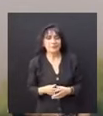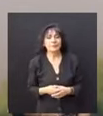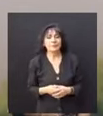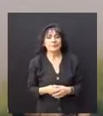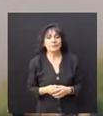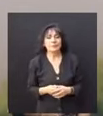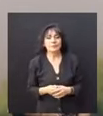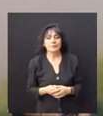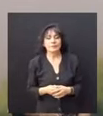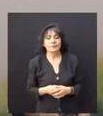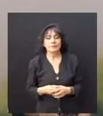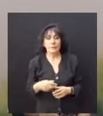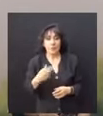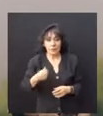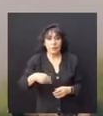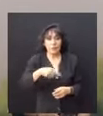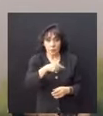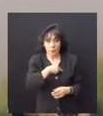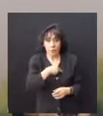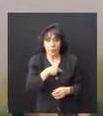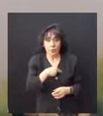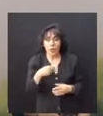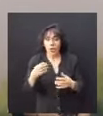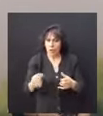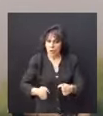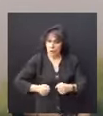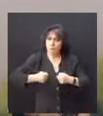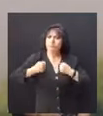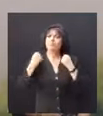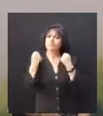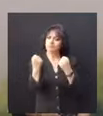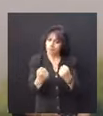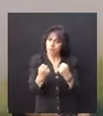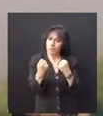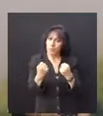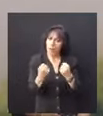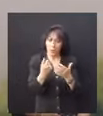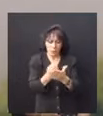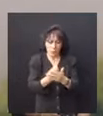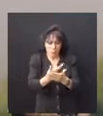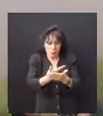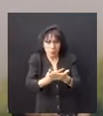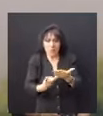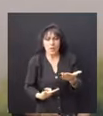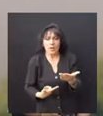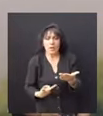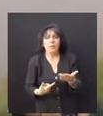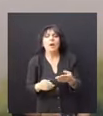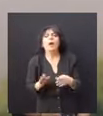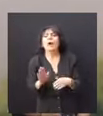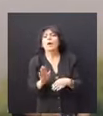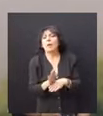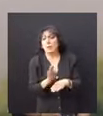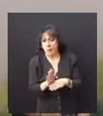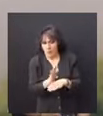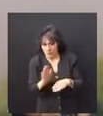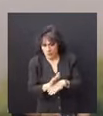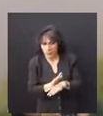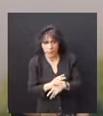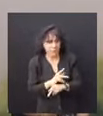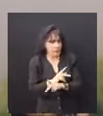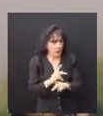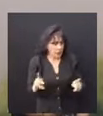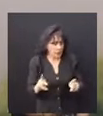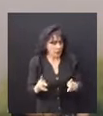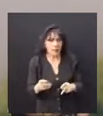vamos a mantener y a consolidar todos los programas del bienestar del presidente Andrés Manuel